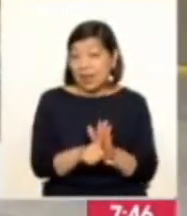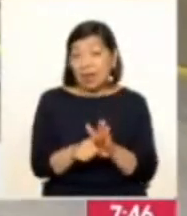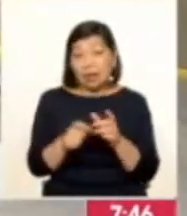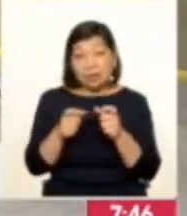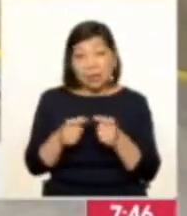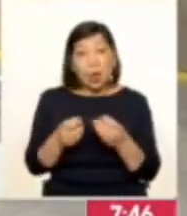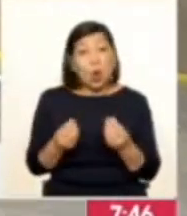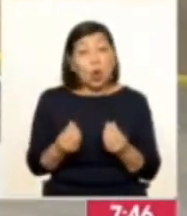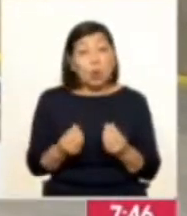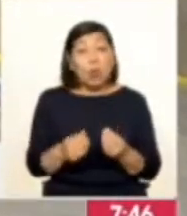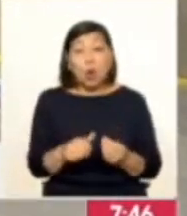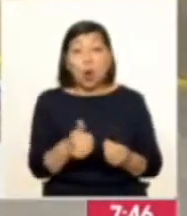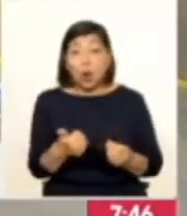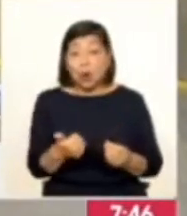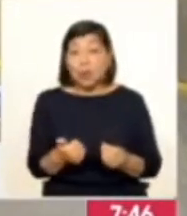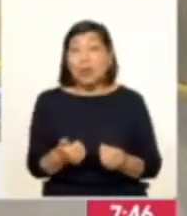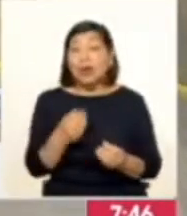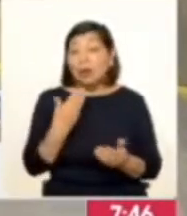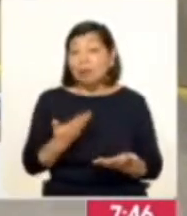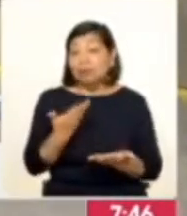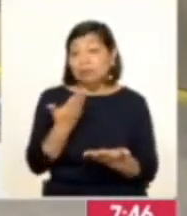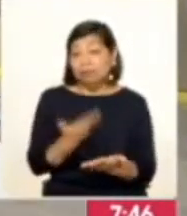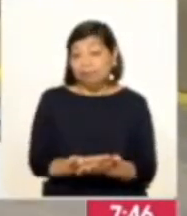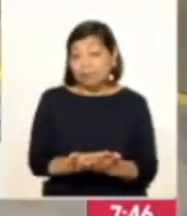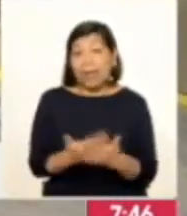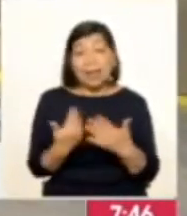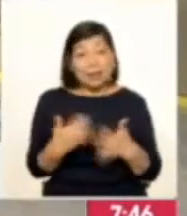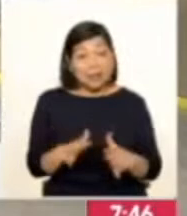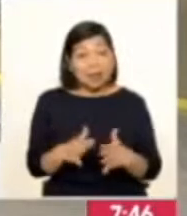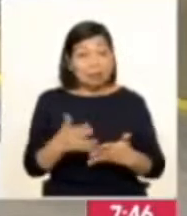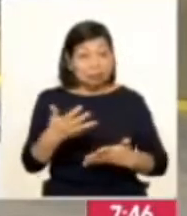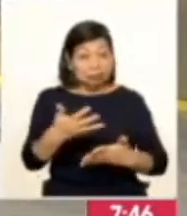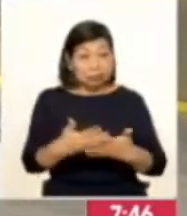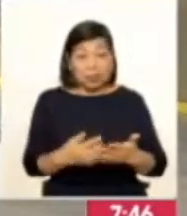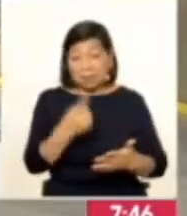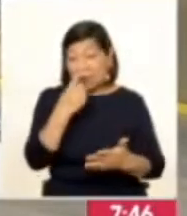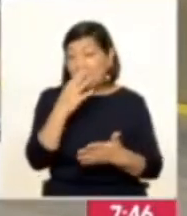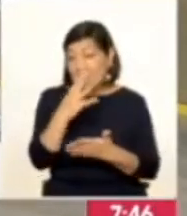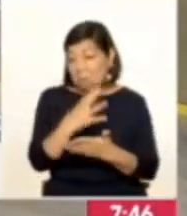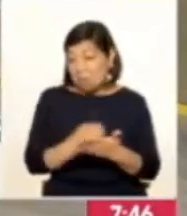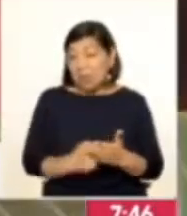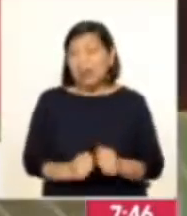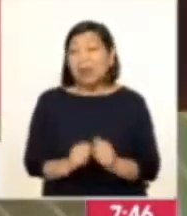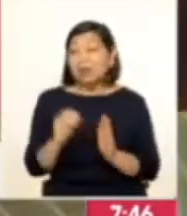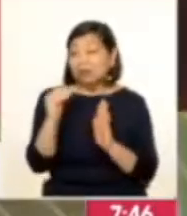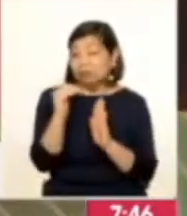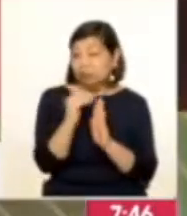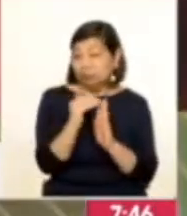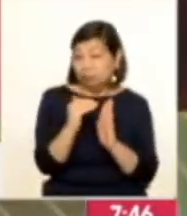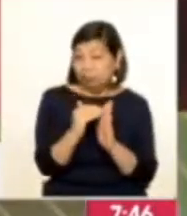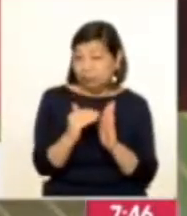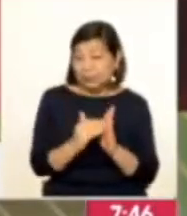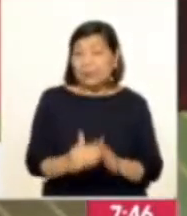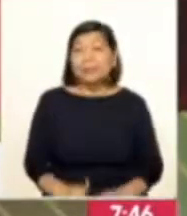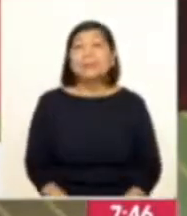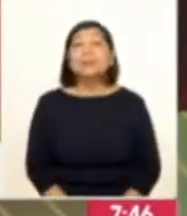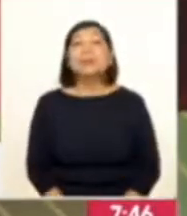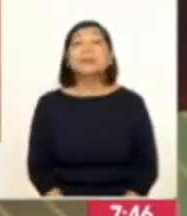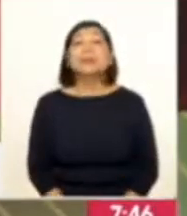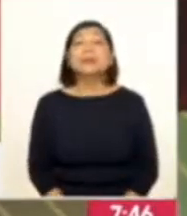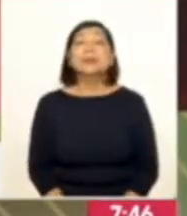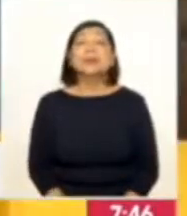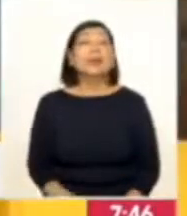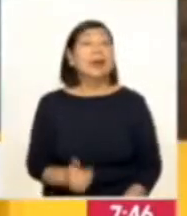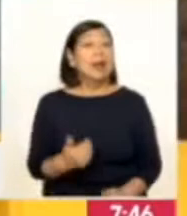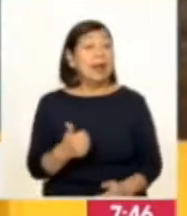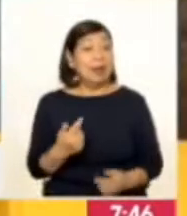contraloría así como otros actores propusieron Entonces ya hay una serie de perfiles mínimos que se tienen que cumplir indefectiblemente claro y